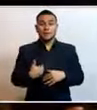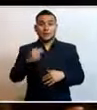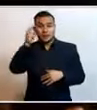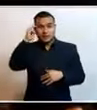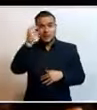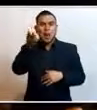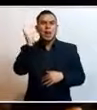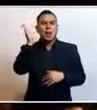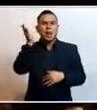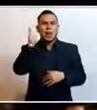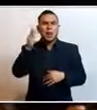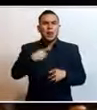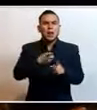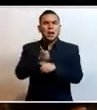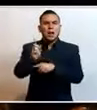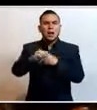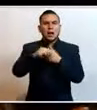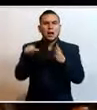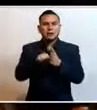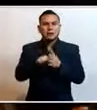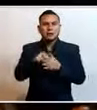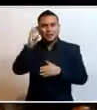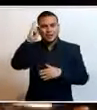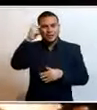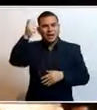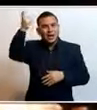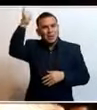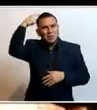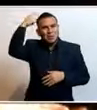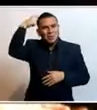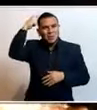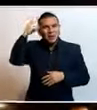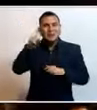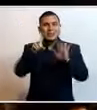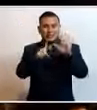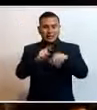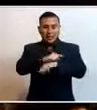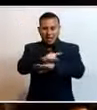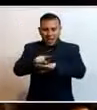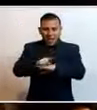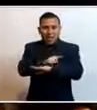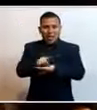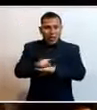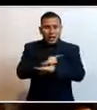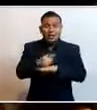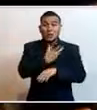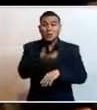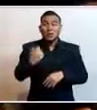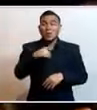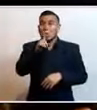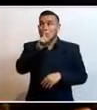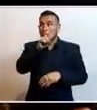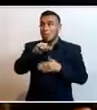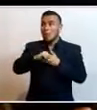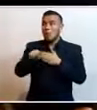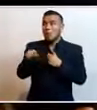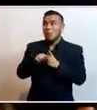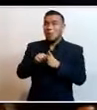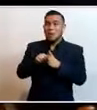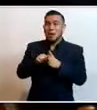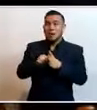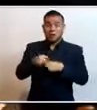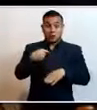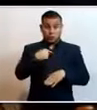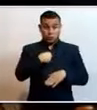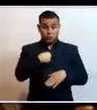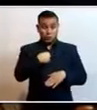odio. Pero ¿qué hipocresía es esa? ¿Cómo es posible que 6 horas de injuria y nadie las criticó? Y luego viene uno y dice la verdad y de